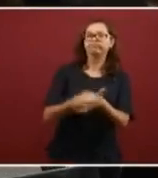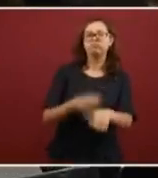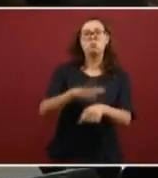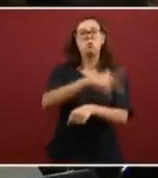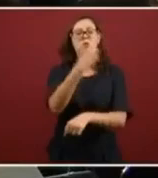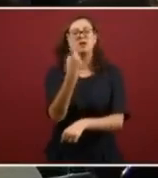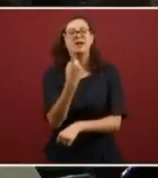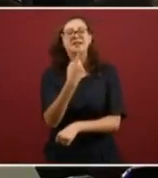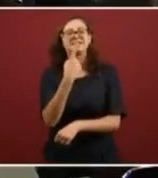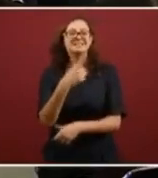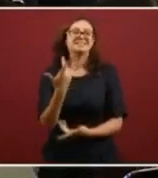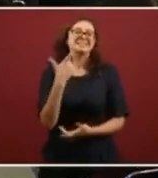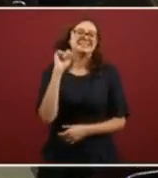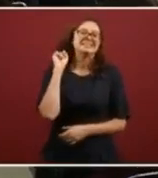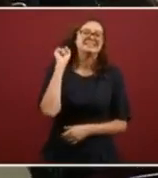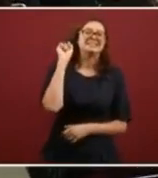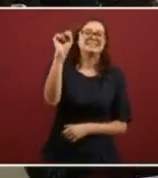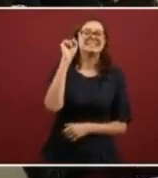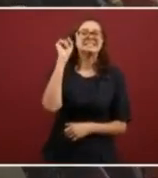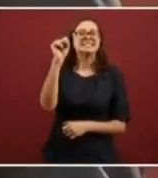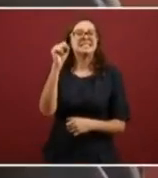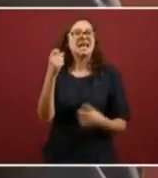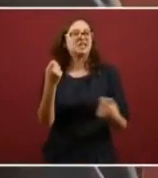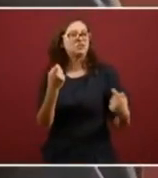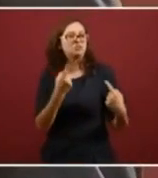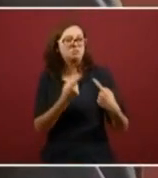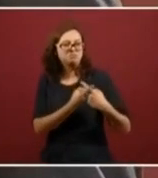Ayer, en este periódico tan serio,